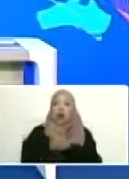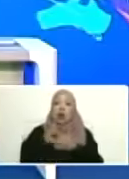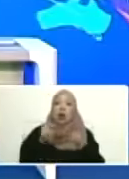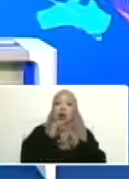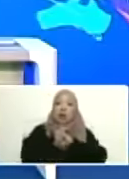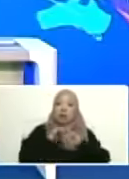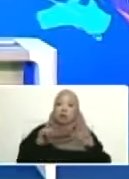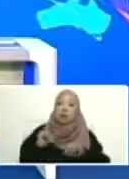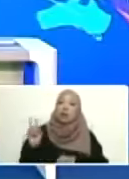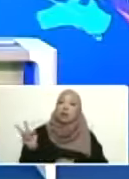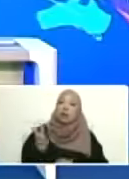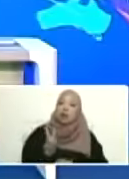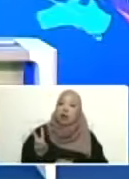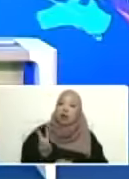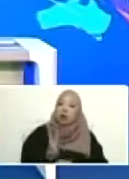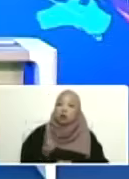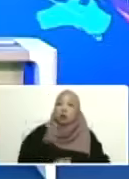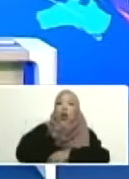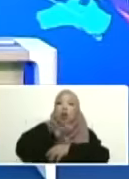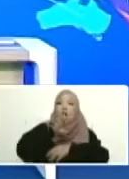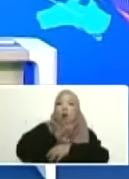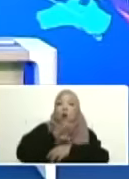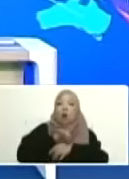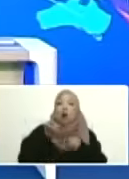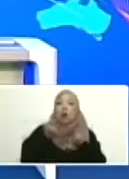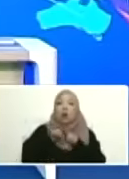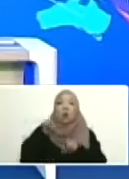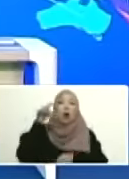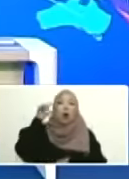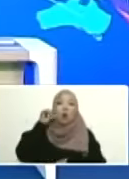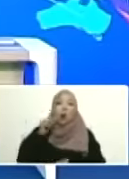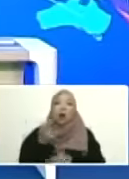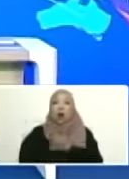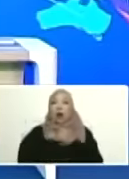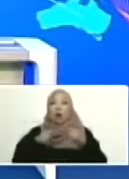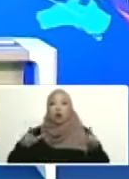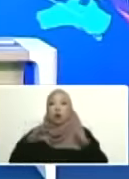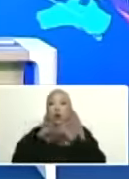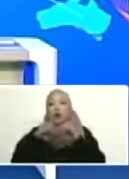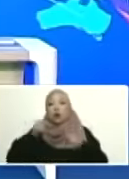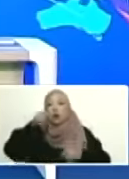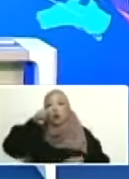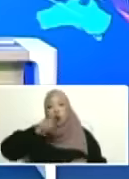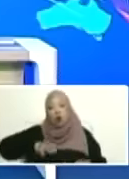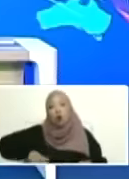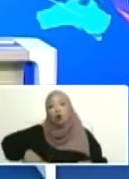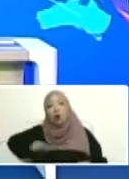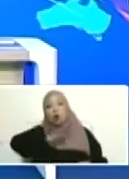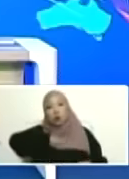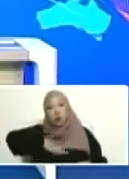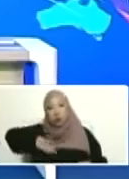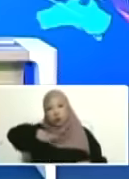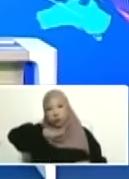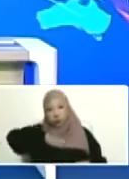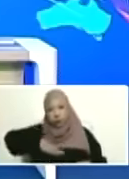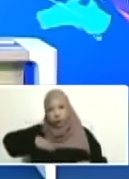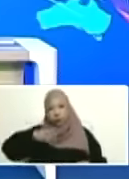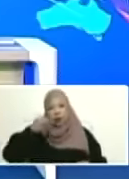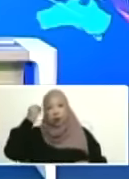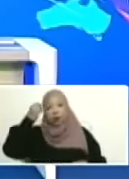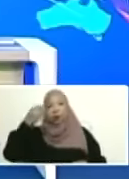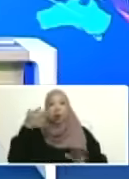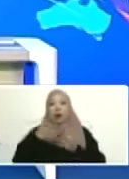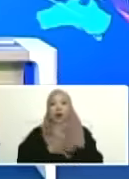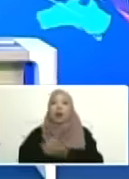y las batallas de Ayacucho la liberación de todo un continente, la consolidación